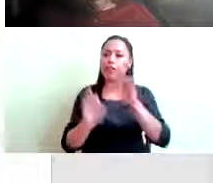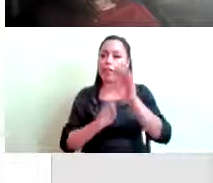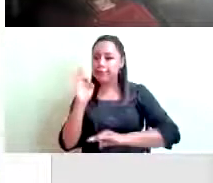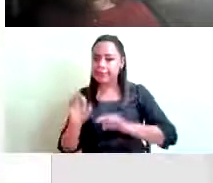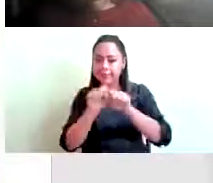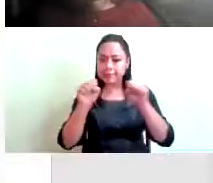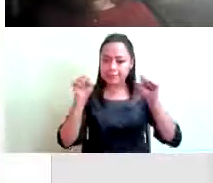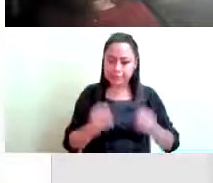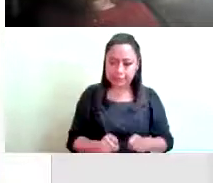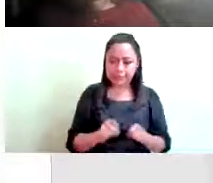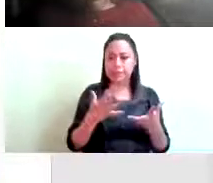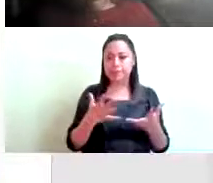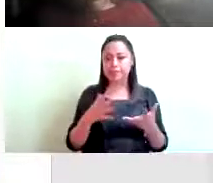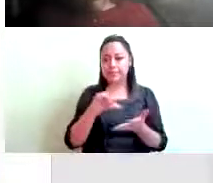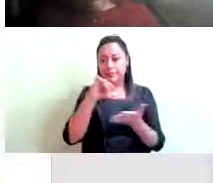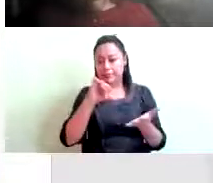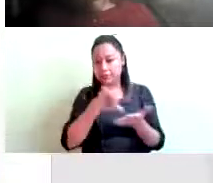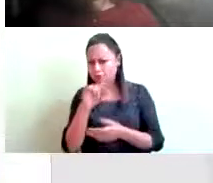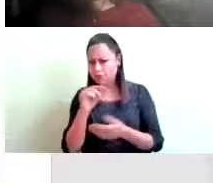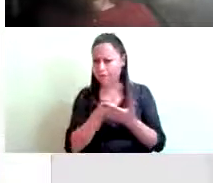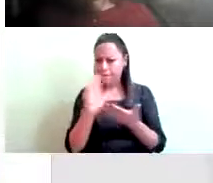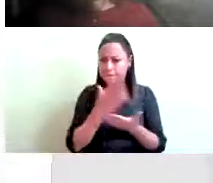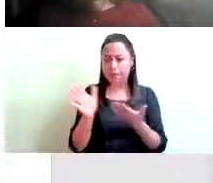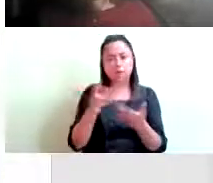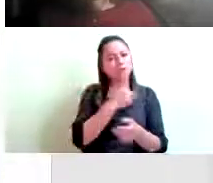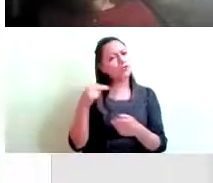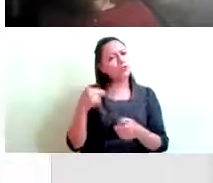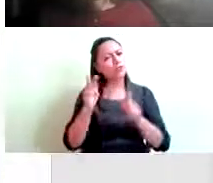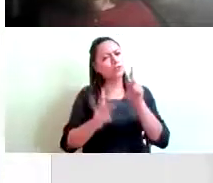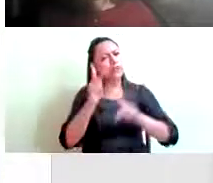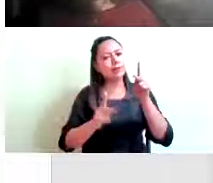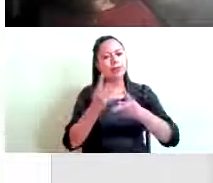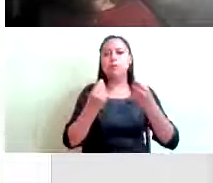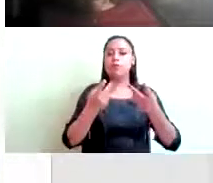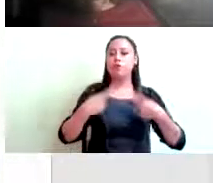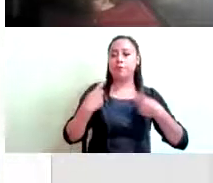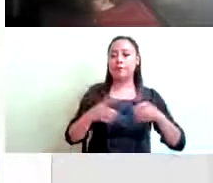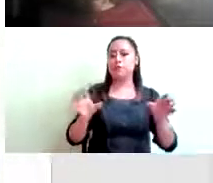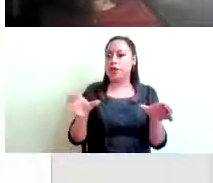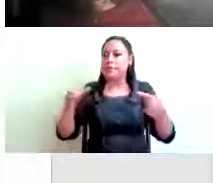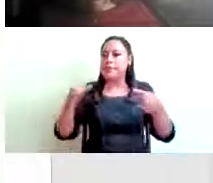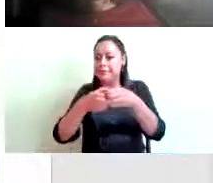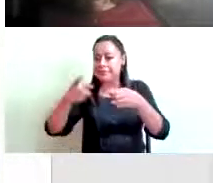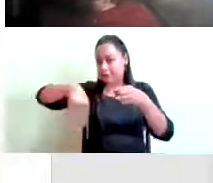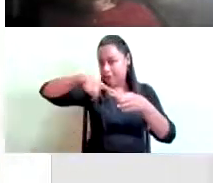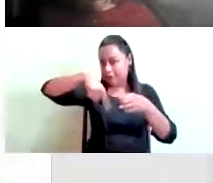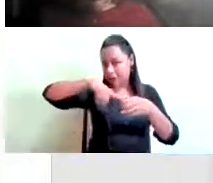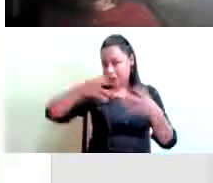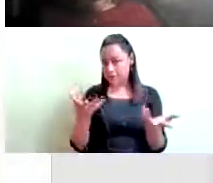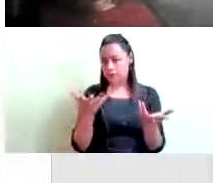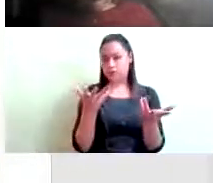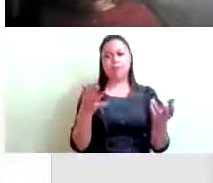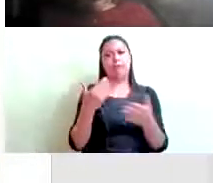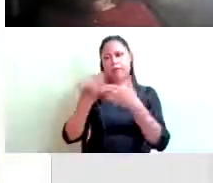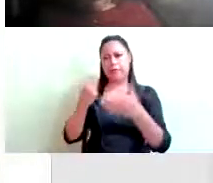sistemas descentralizados. Hemos platicado mucho con las personas que integran este cuerpo colectivo que hemos formado desde el